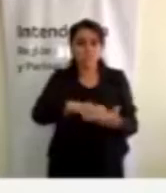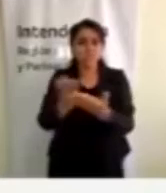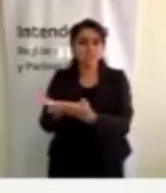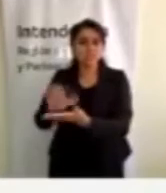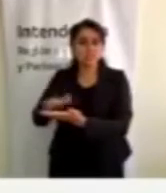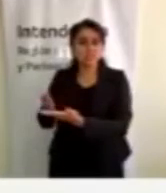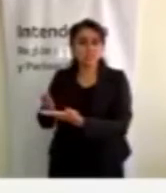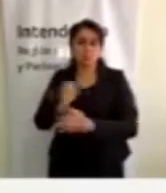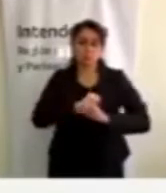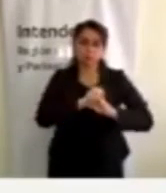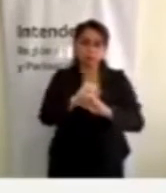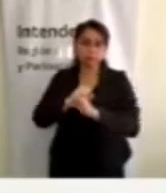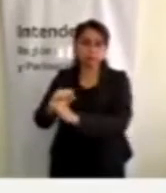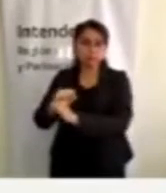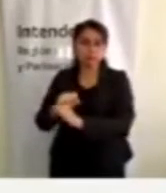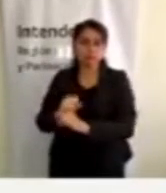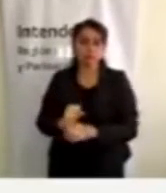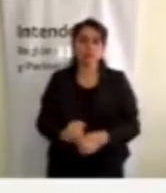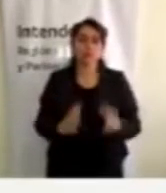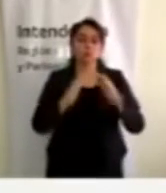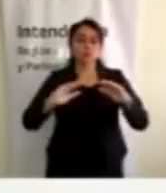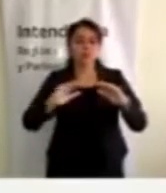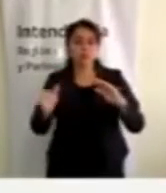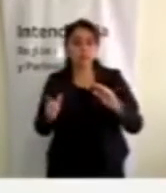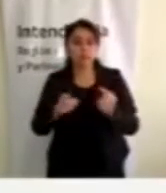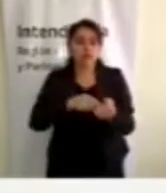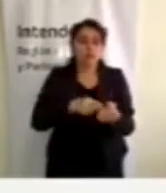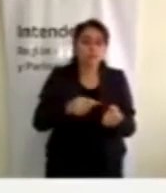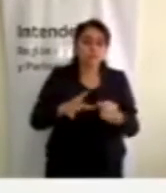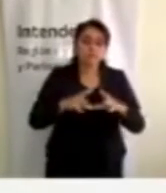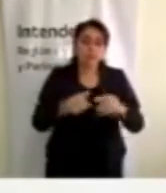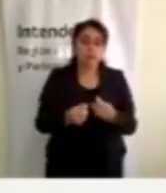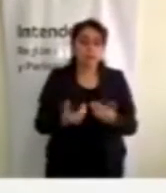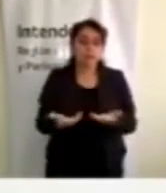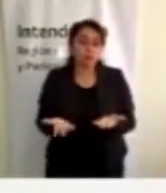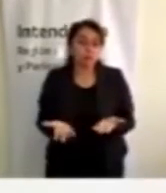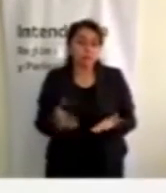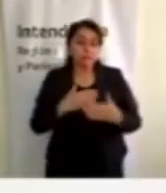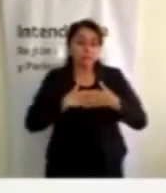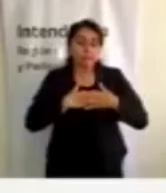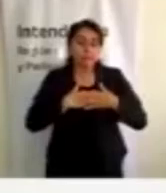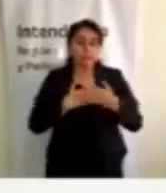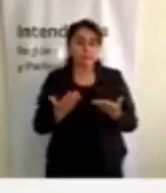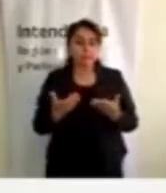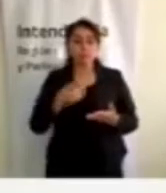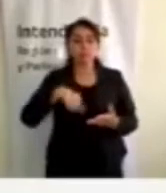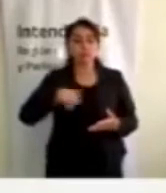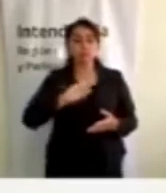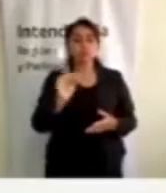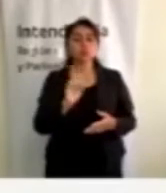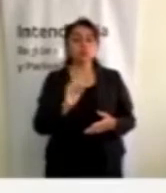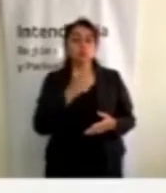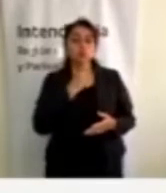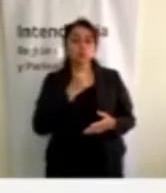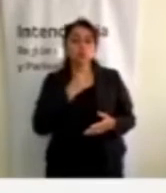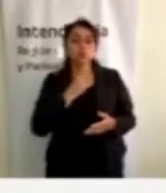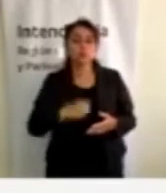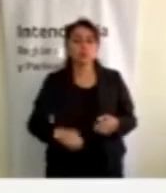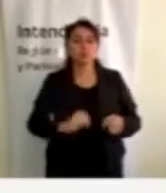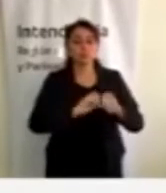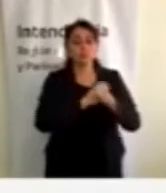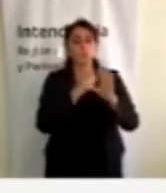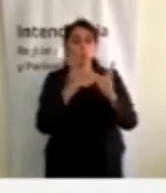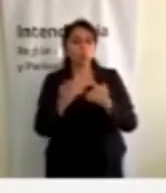nuestros vecinos, de todos nuestros seres queridos. Por lo tanto, no queremos tener cifras récord que